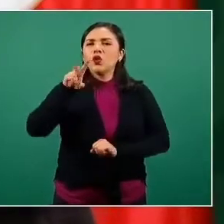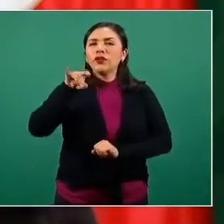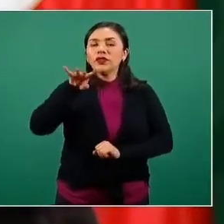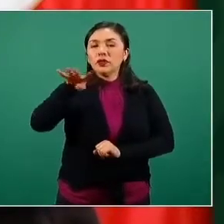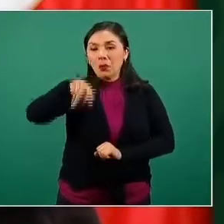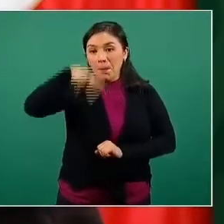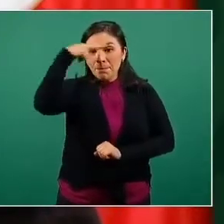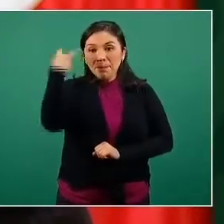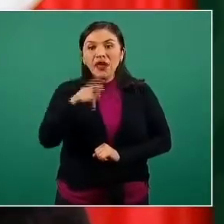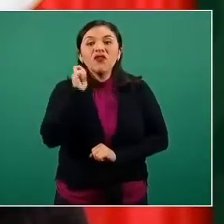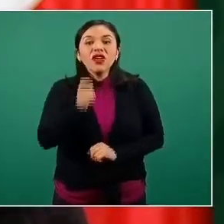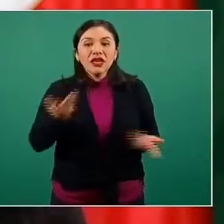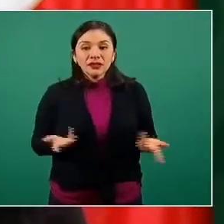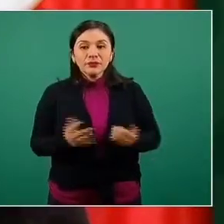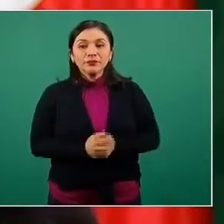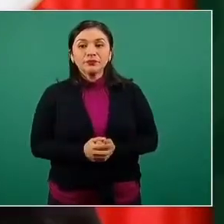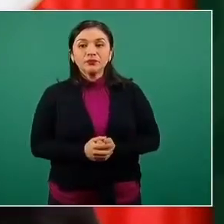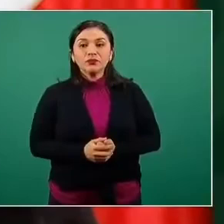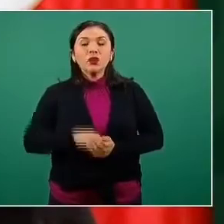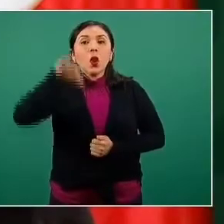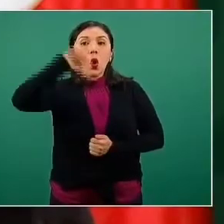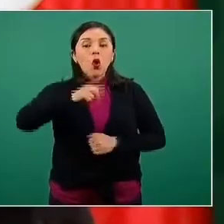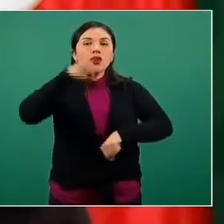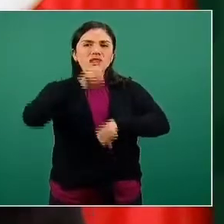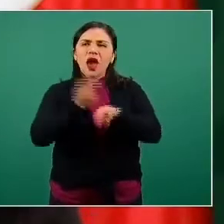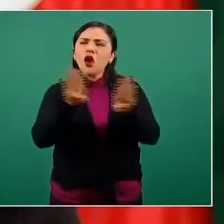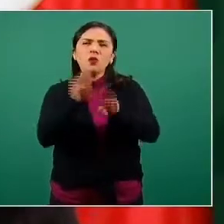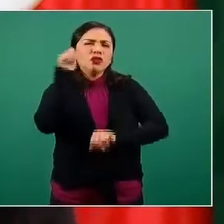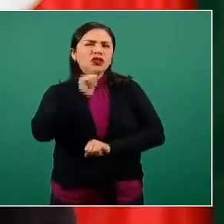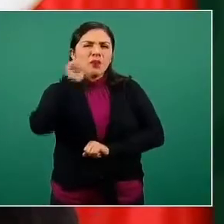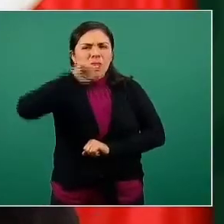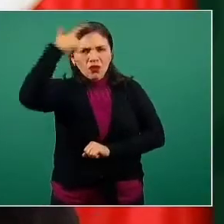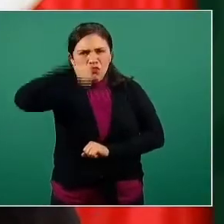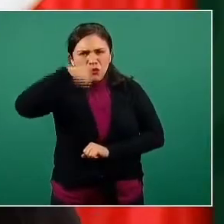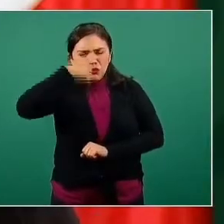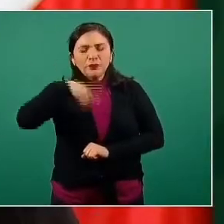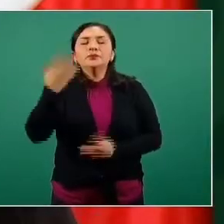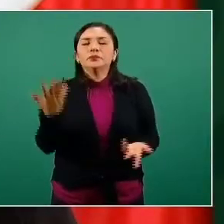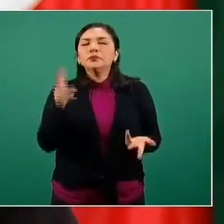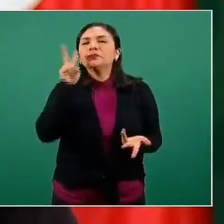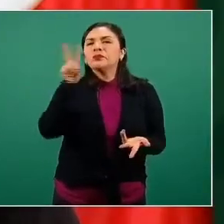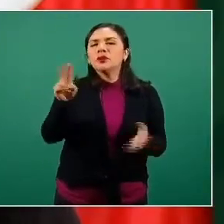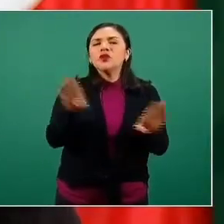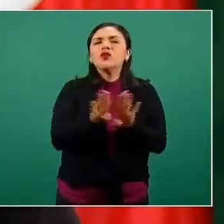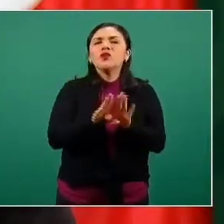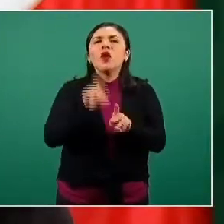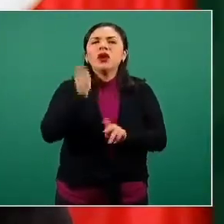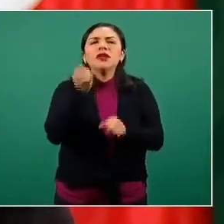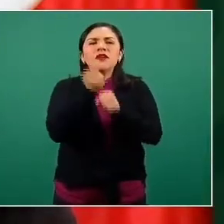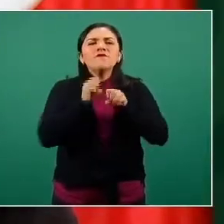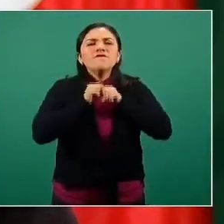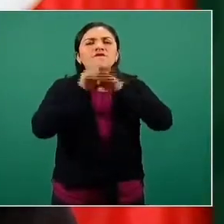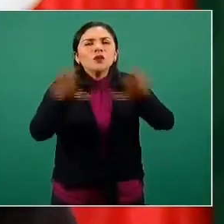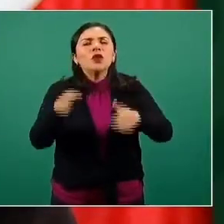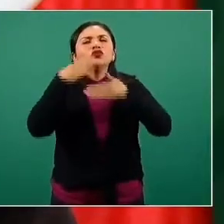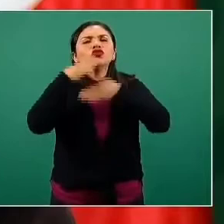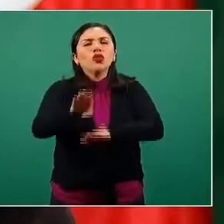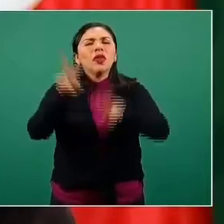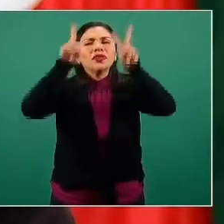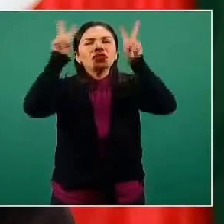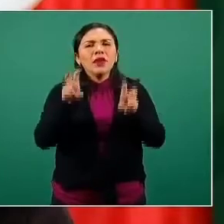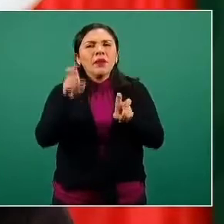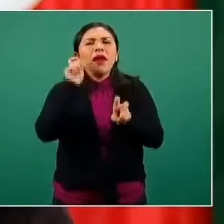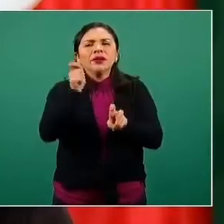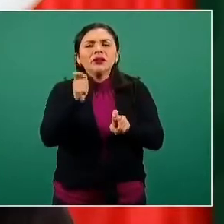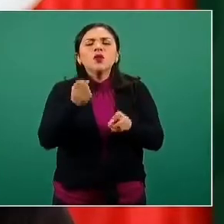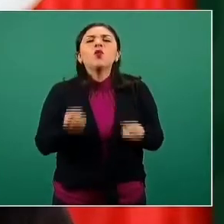en México. El día de hoy, como todas las noches, pues vamos a llevar a cabo la actualización de la estadística y por lo